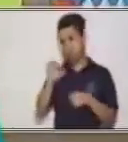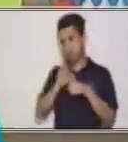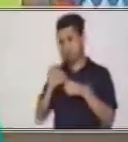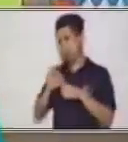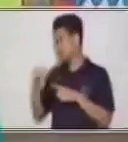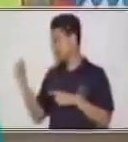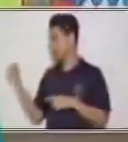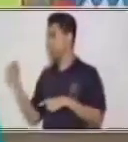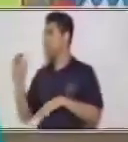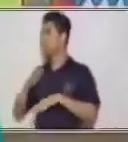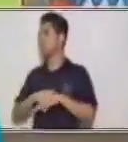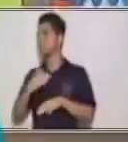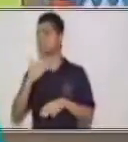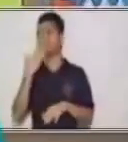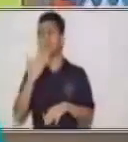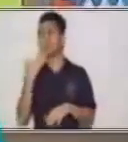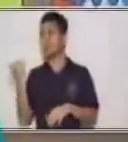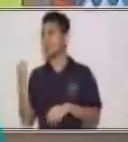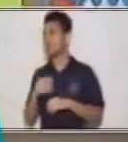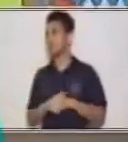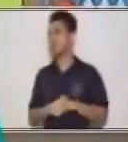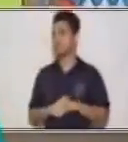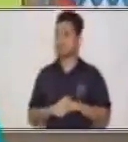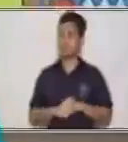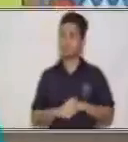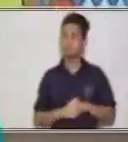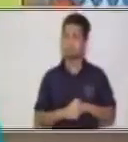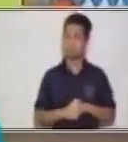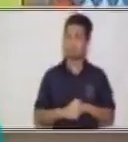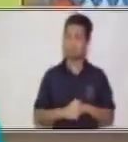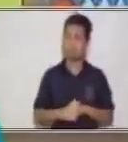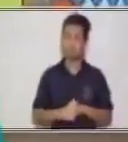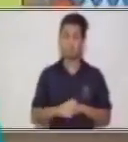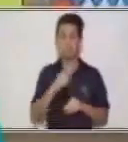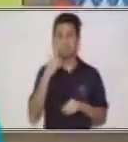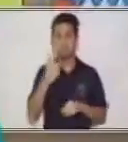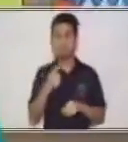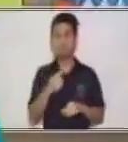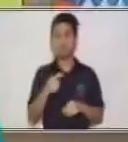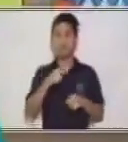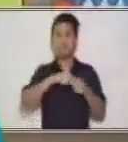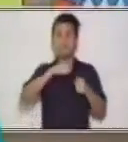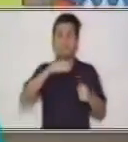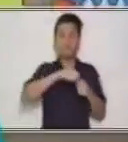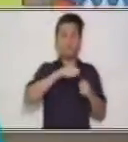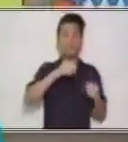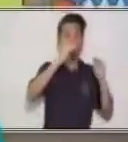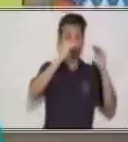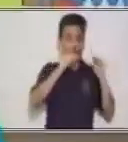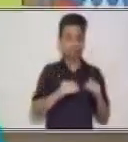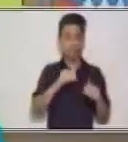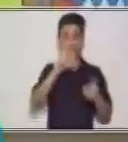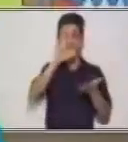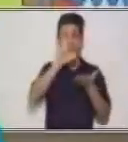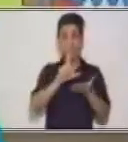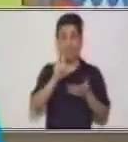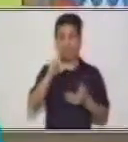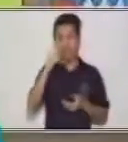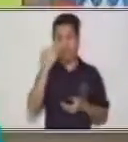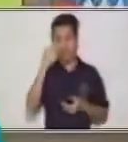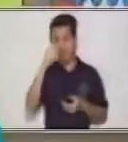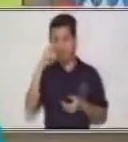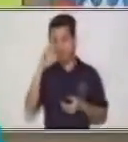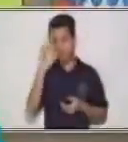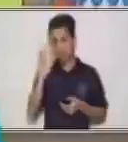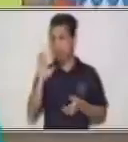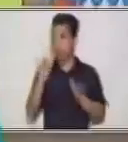más fácil. Es este. Acá yo coloqué la unidad de las medidas de capacidad, que es el litro, y luego hice unas